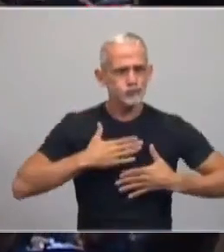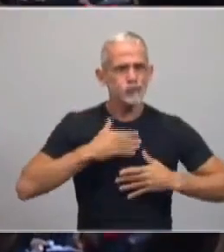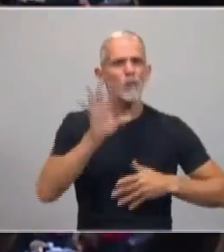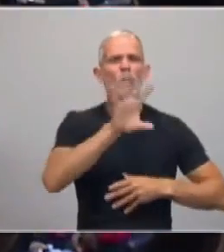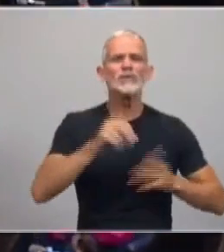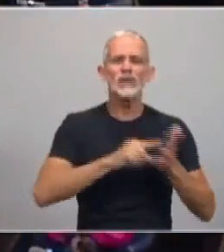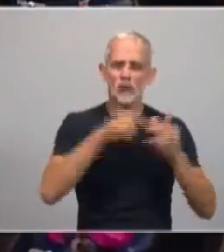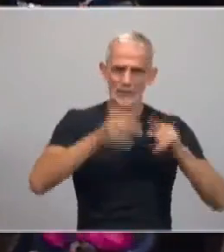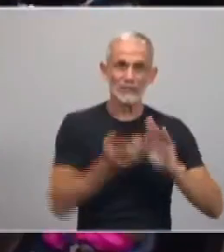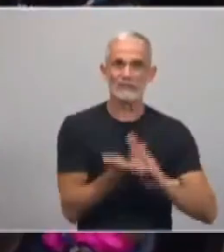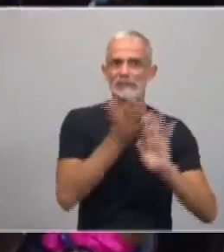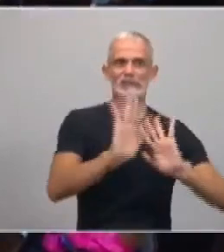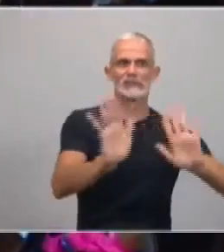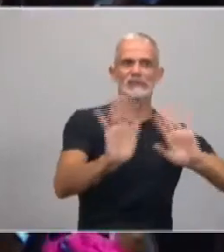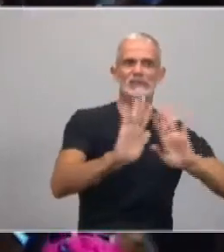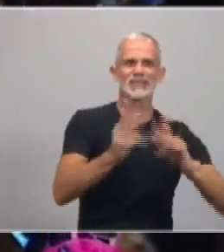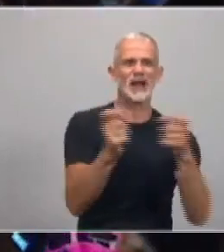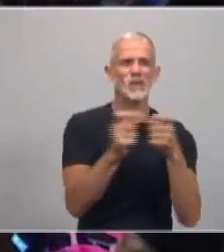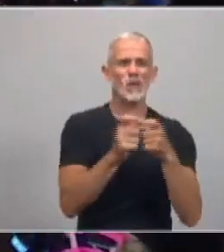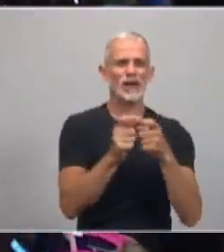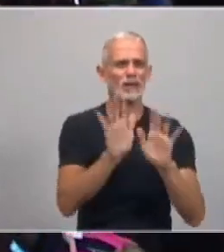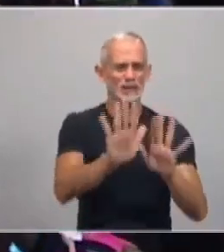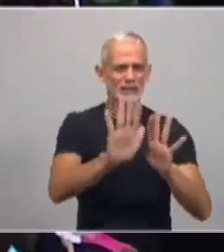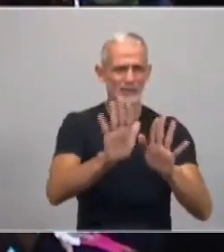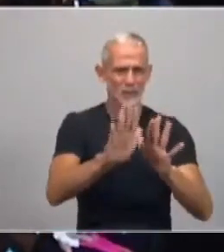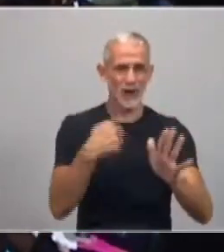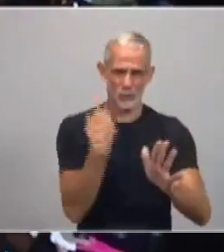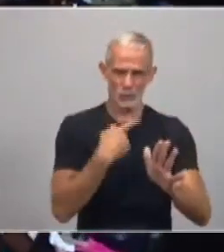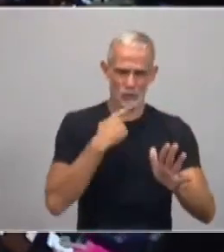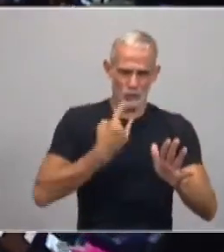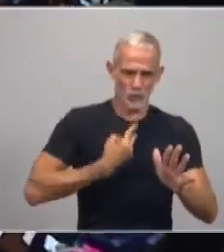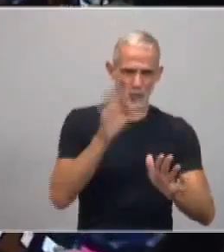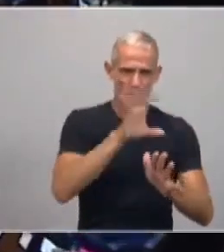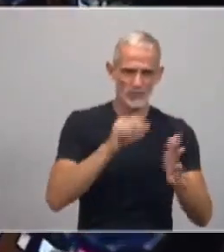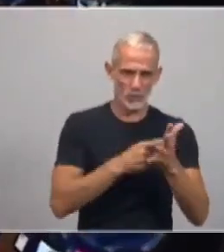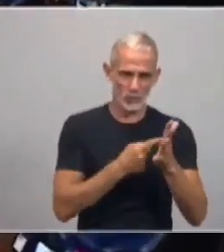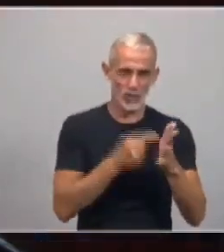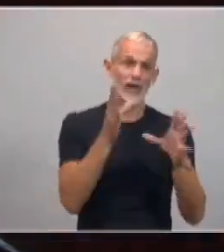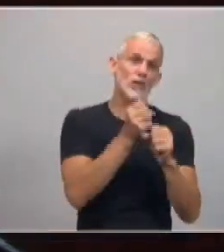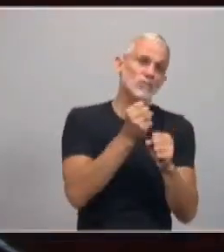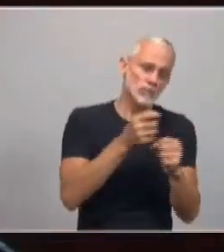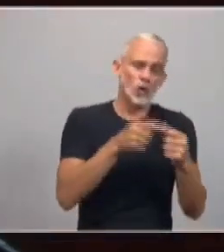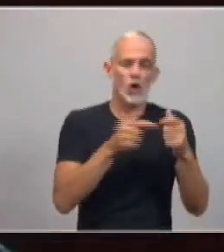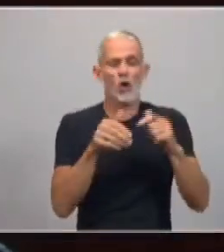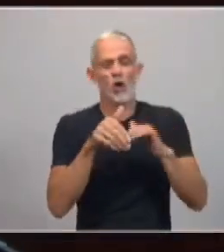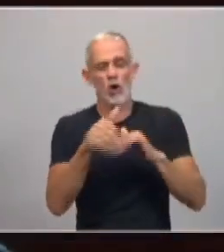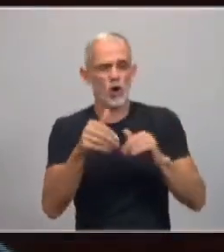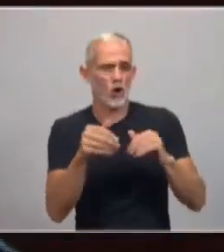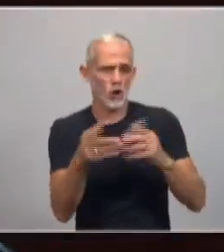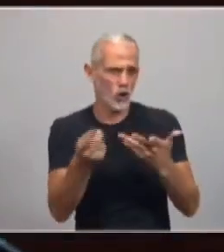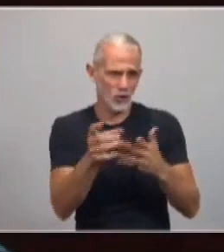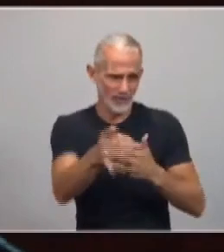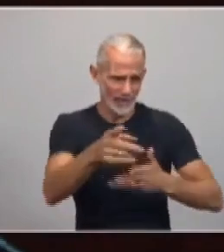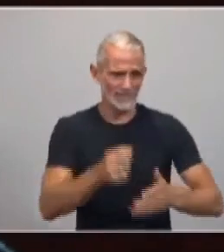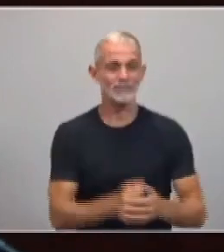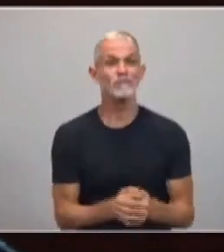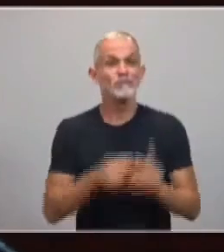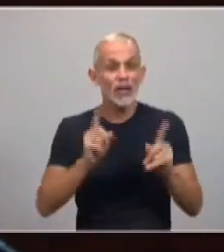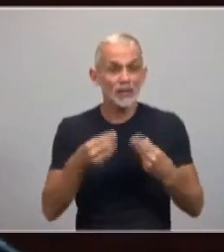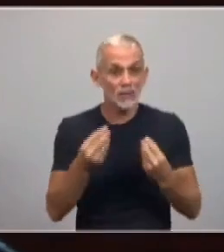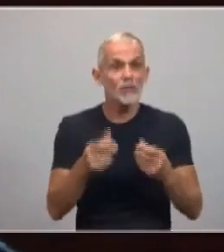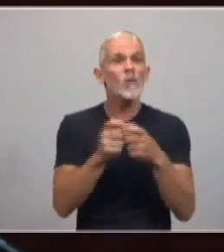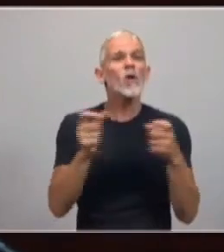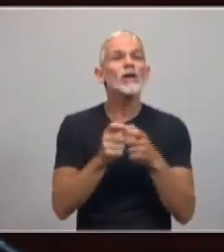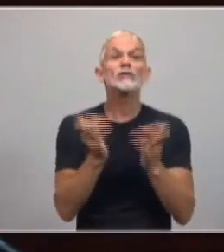para evitar mayores aumentos en el boleto de colectivo y de micros. Además, vamos a sostener el